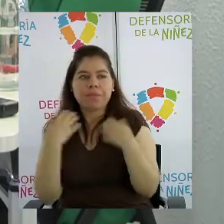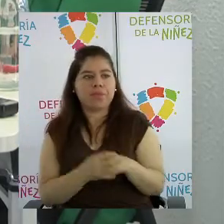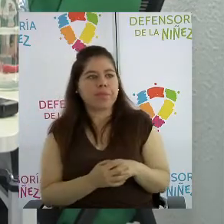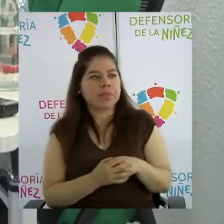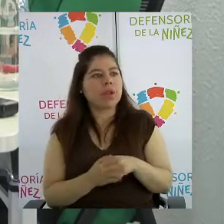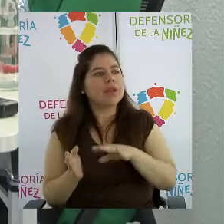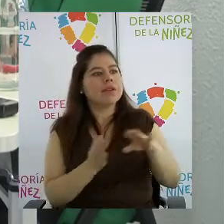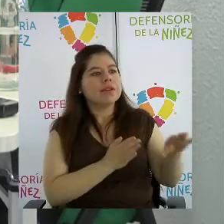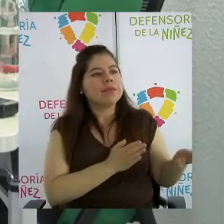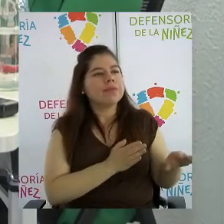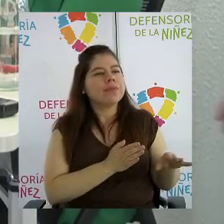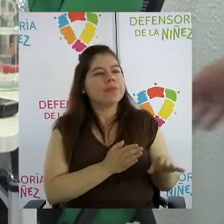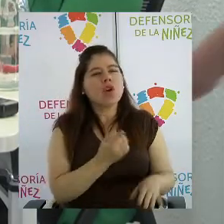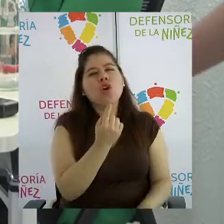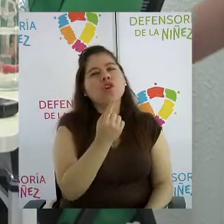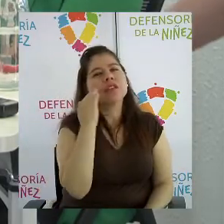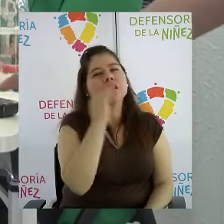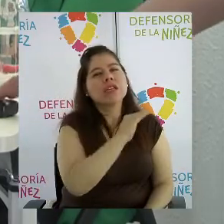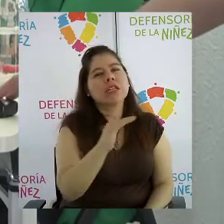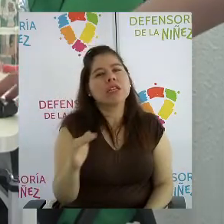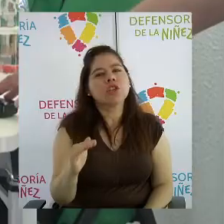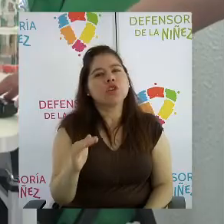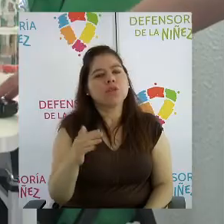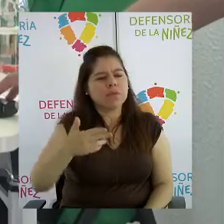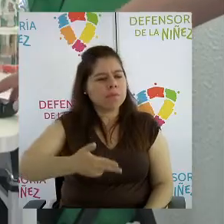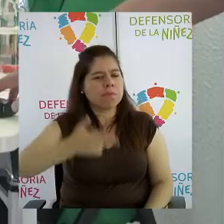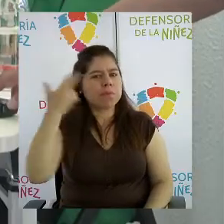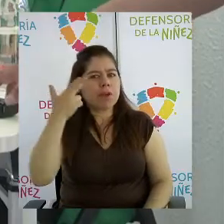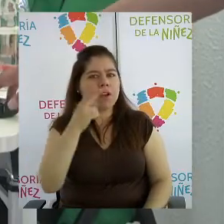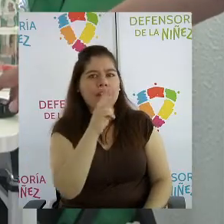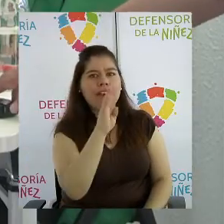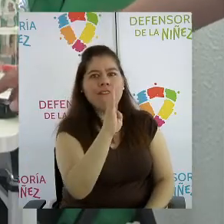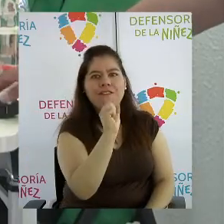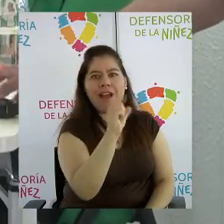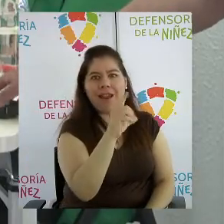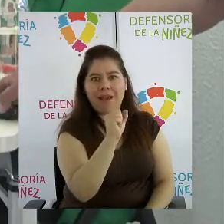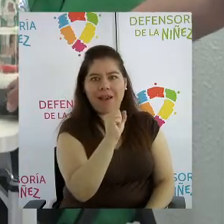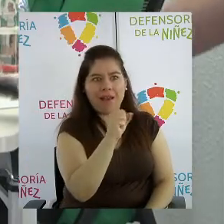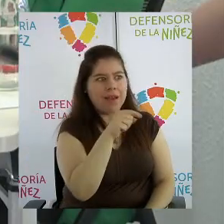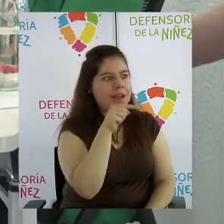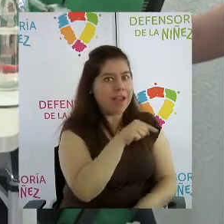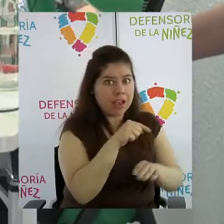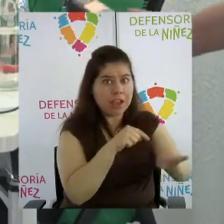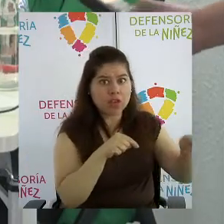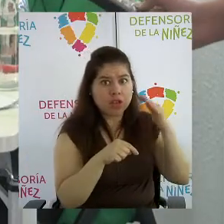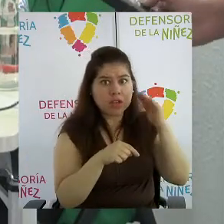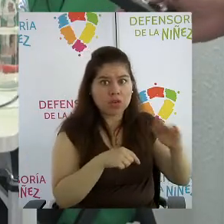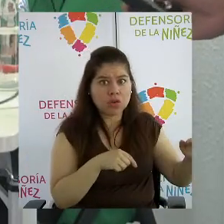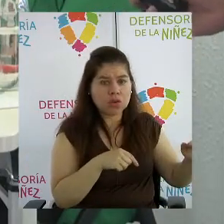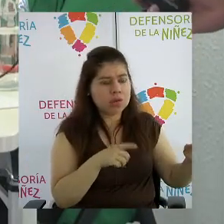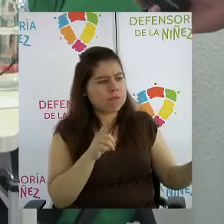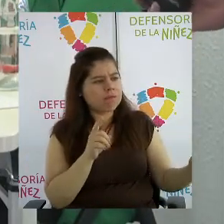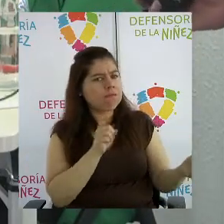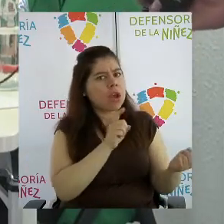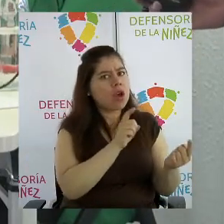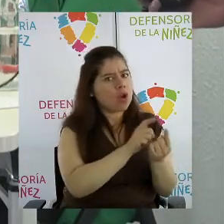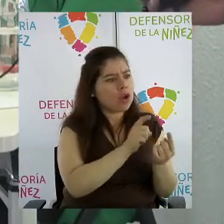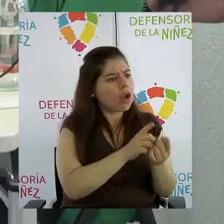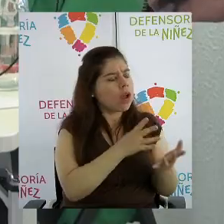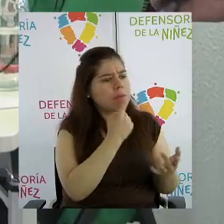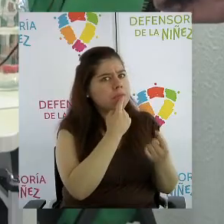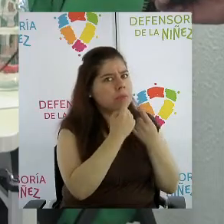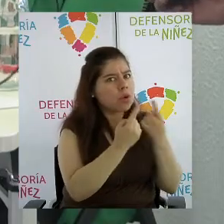niños, niñas y adolescentes lesionados por bala en el contexto de las manifestaciones, no sé si han podido tomar contacto o han tenido mayor información respecto